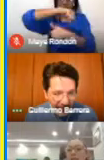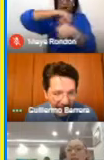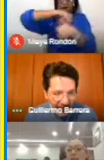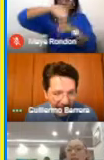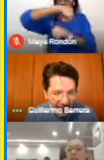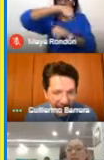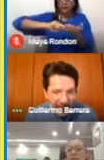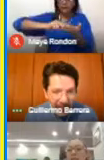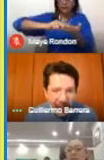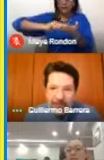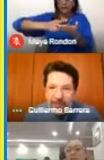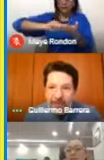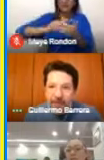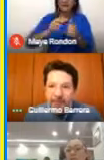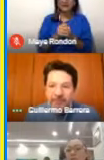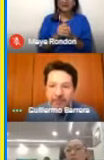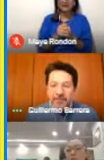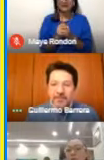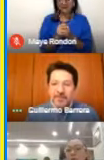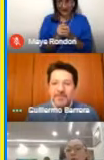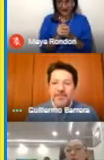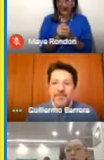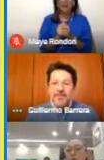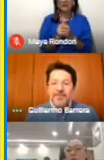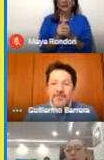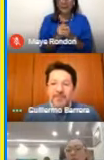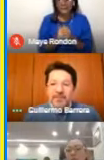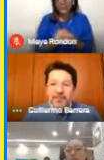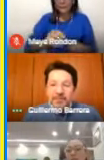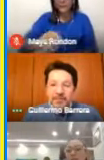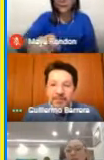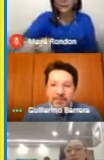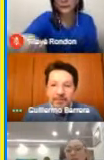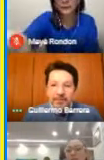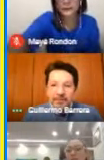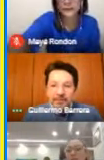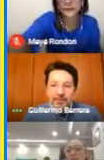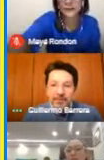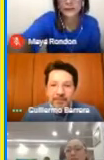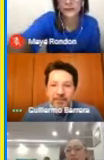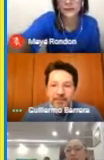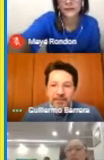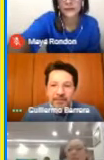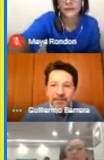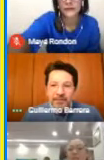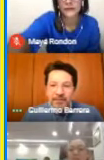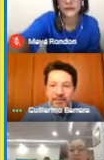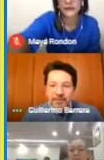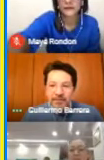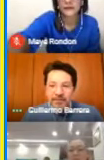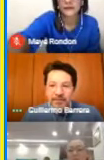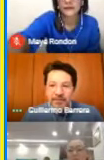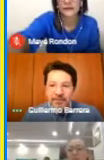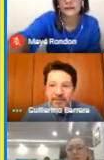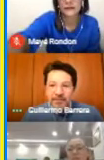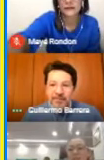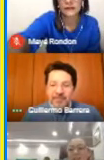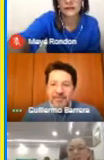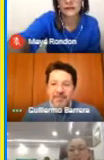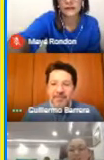señas. Mayerly, muchas gracias por tu apoyo de hoy. Le damos la bienvenida a Silvia. Perfecto, Guillermo, ya